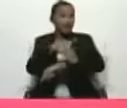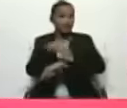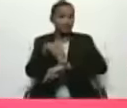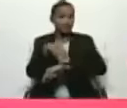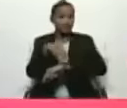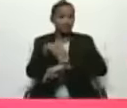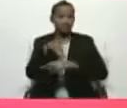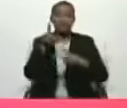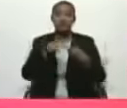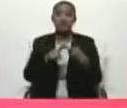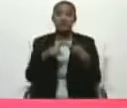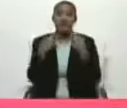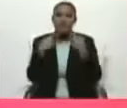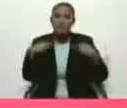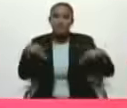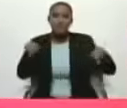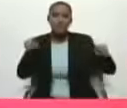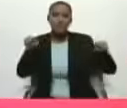y Radio Bemba.